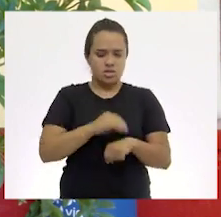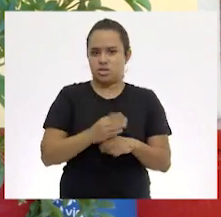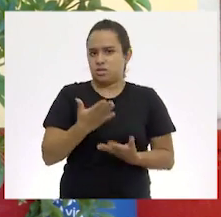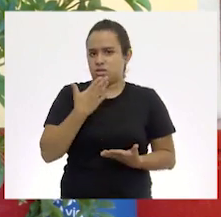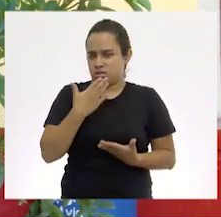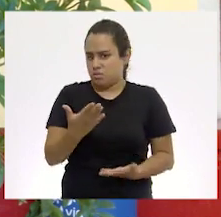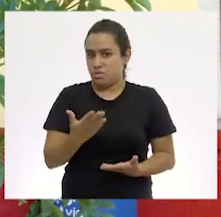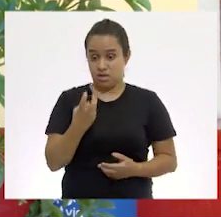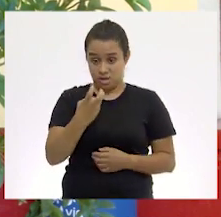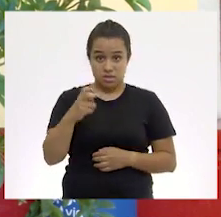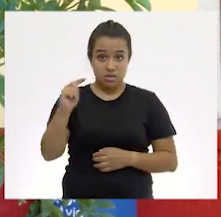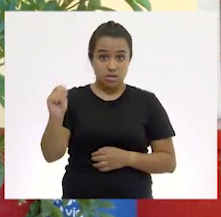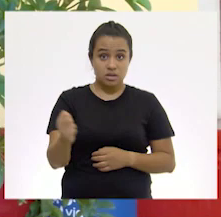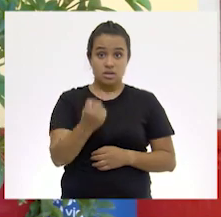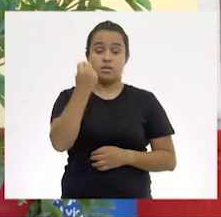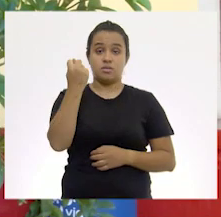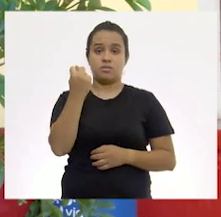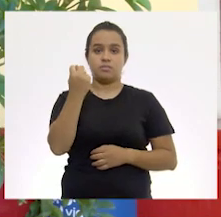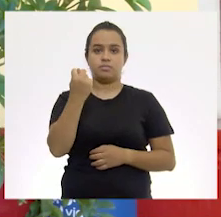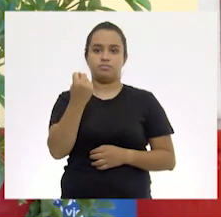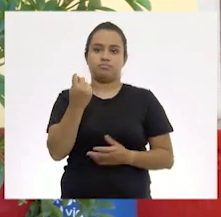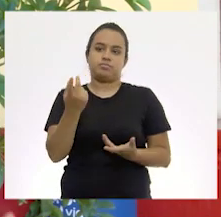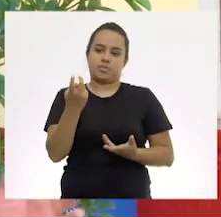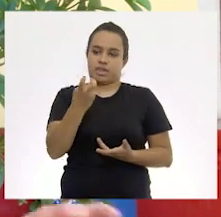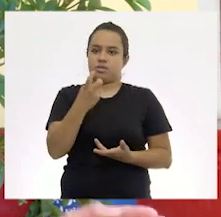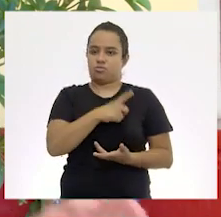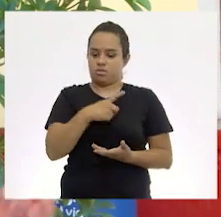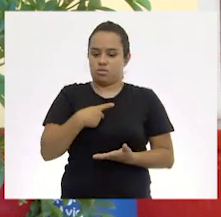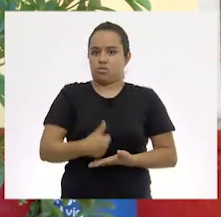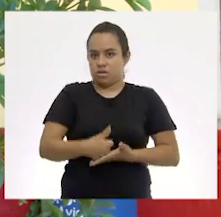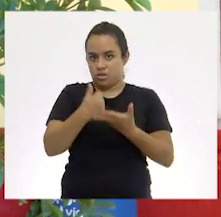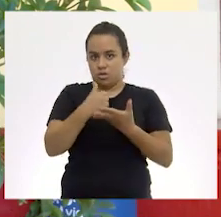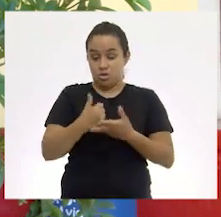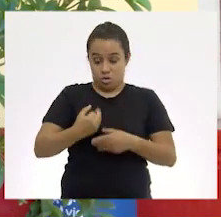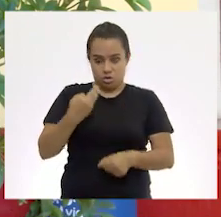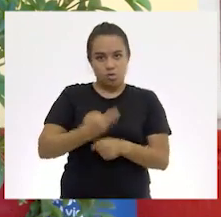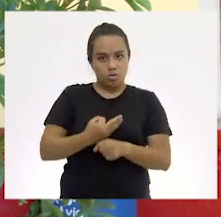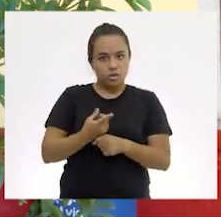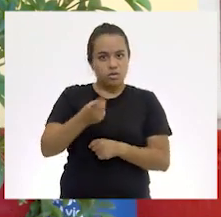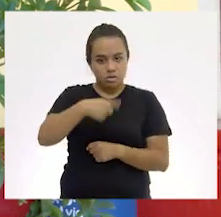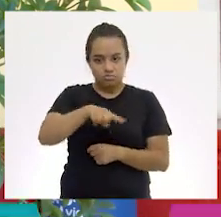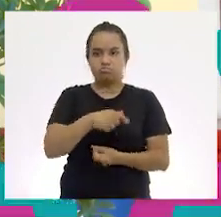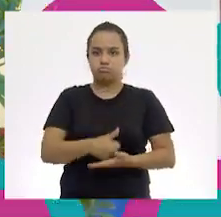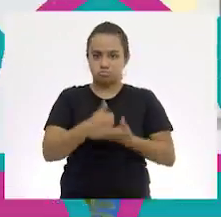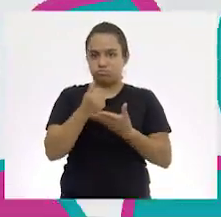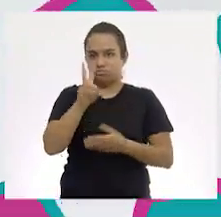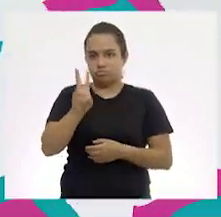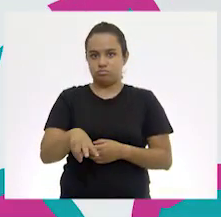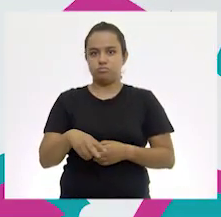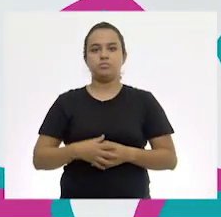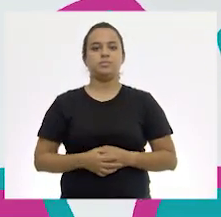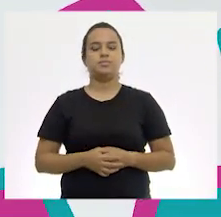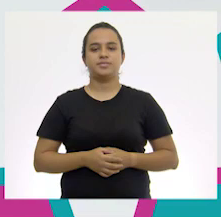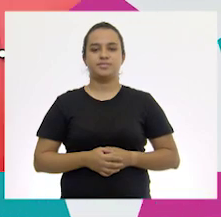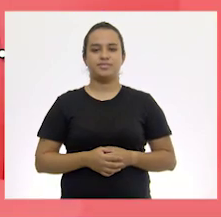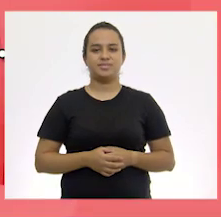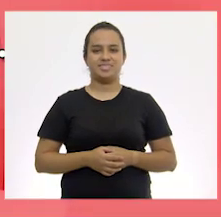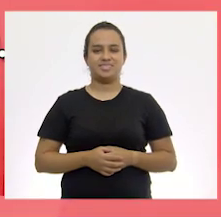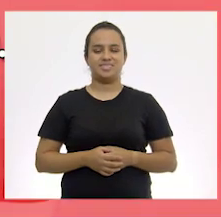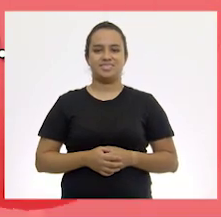la tecnología en algún momento tenía que ayudarnos y creo que es el momento en el que nos puede ayudar más.